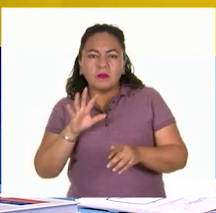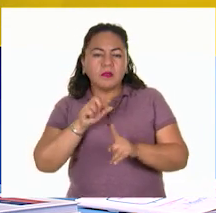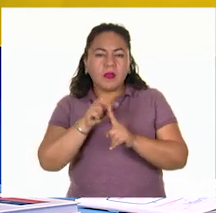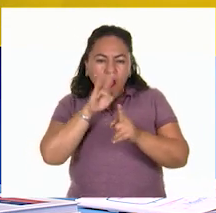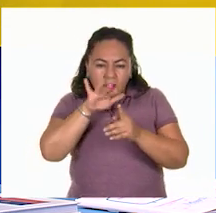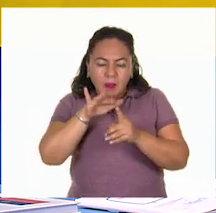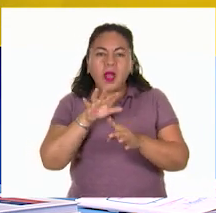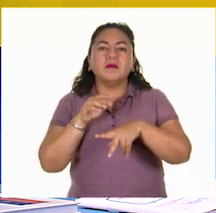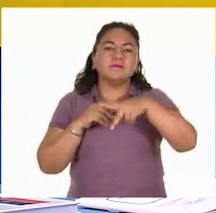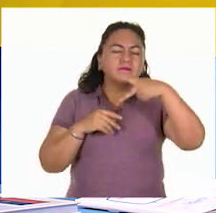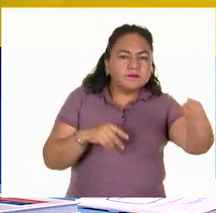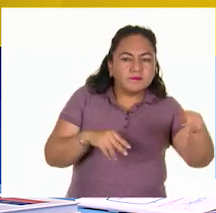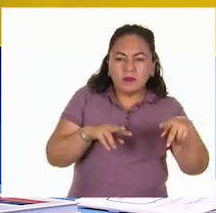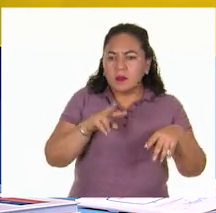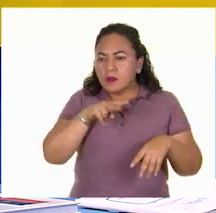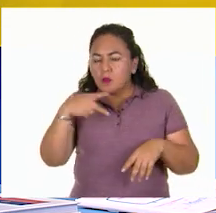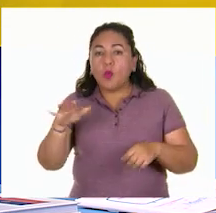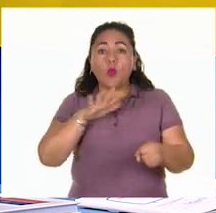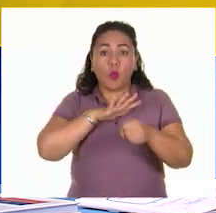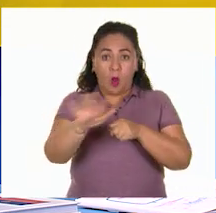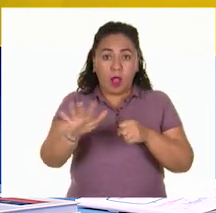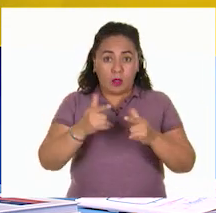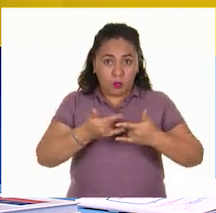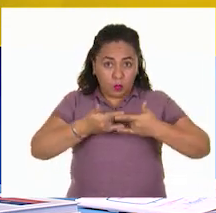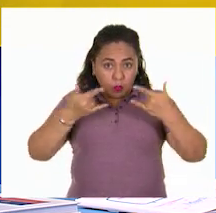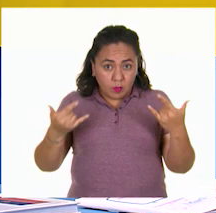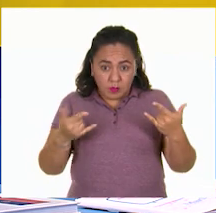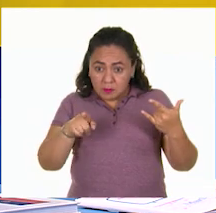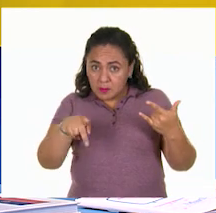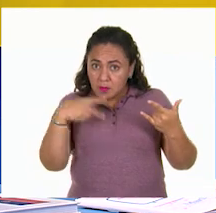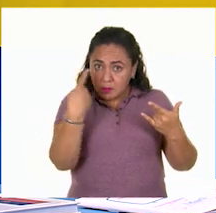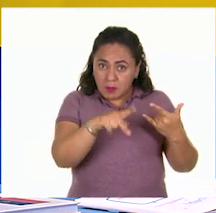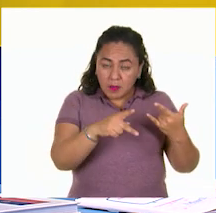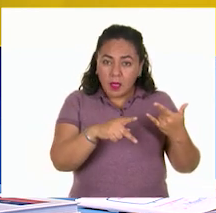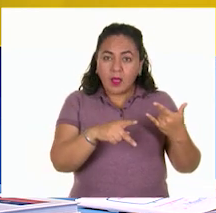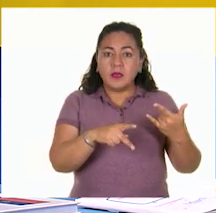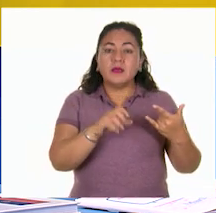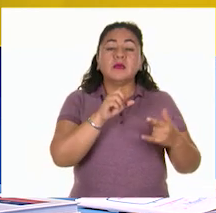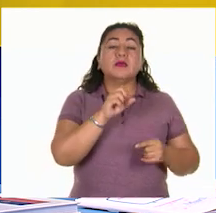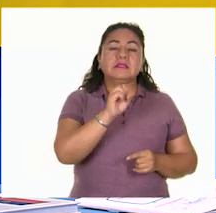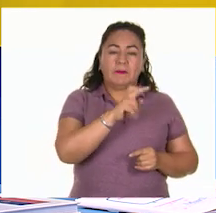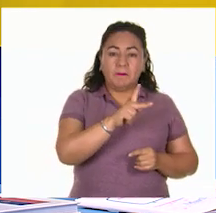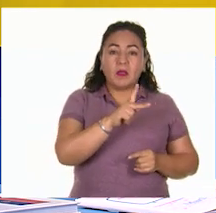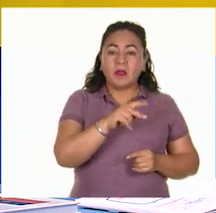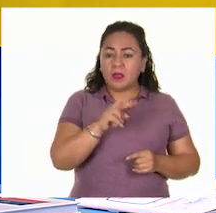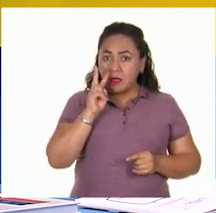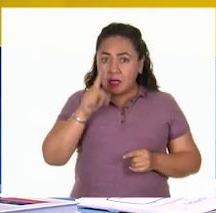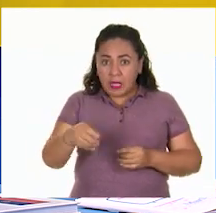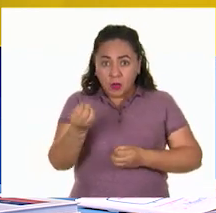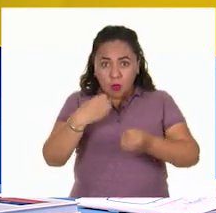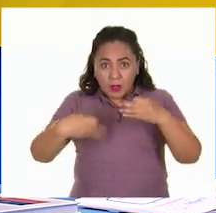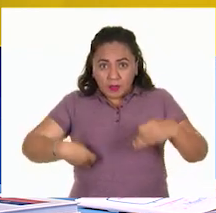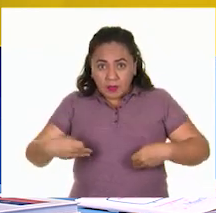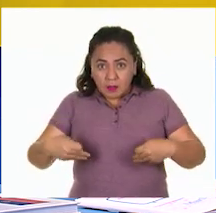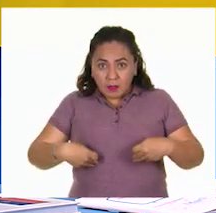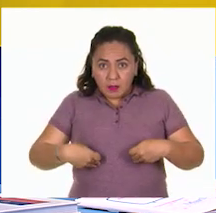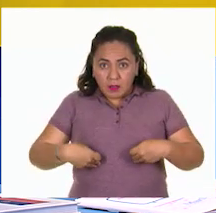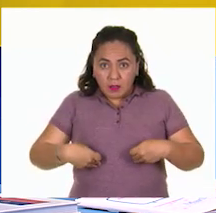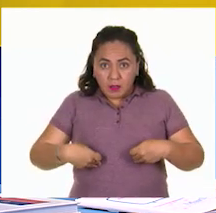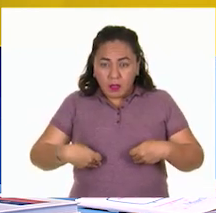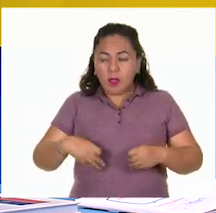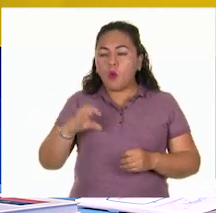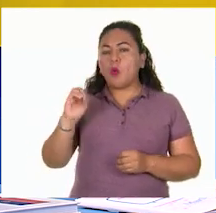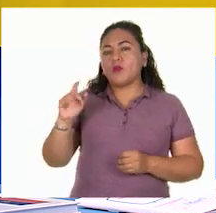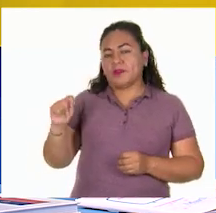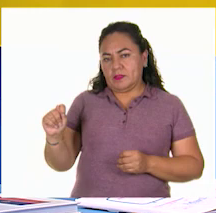elemento. Si es a cuento, diremos C. Si es una obra de teatro, O,